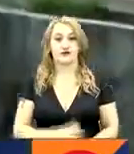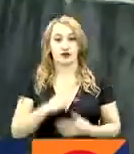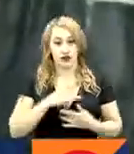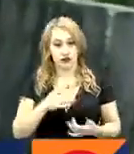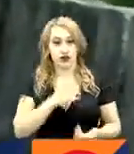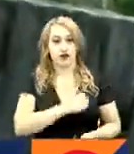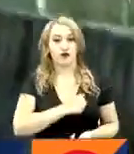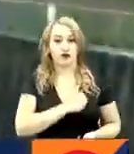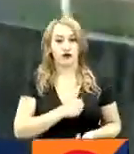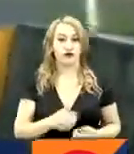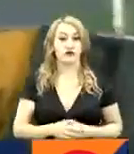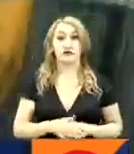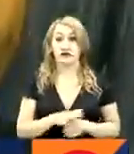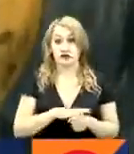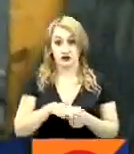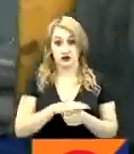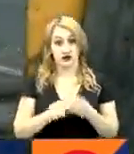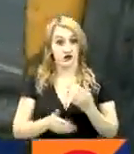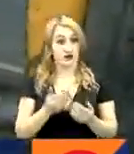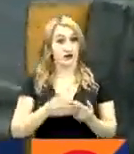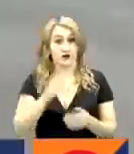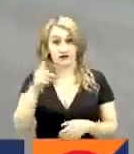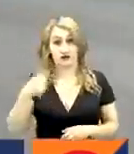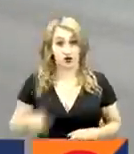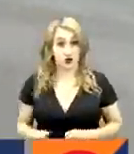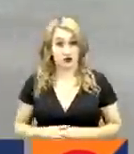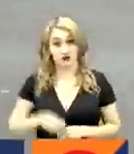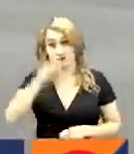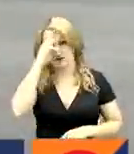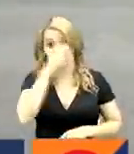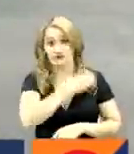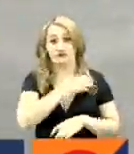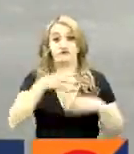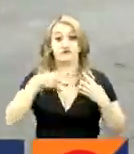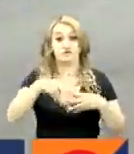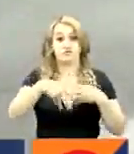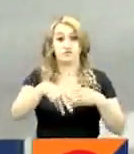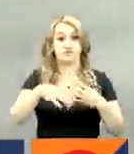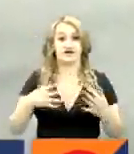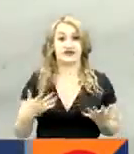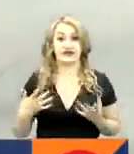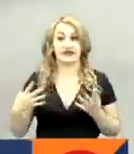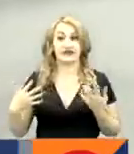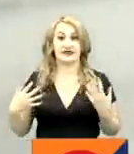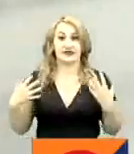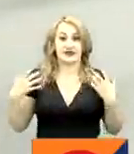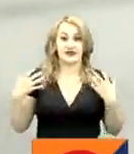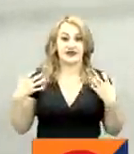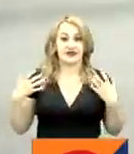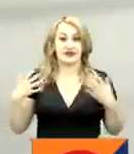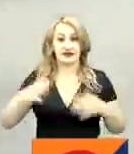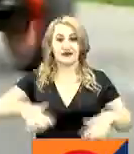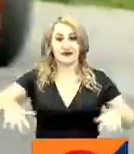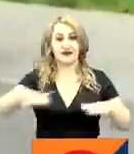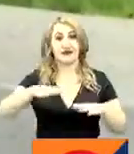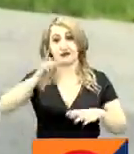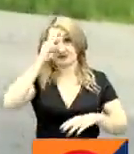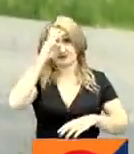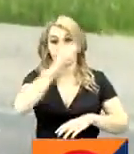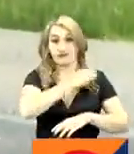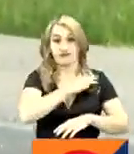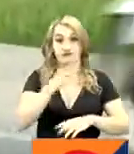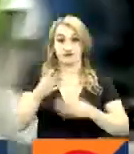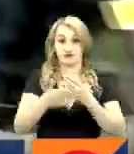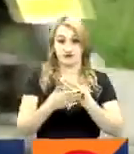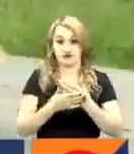la situación no es fácil la presencia del ejército y los manifestantes generan un ambiente de tensión los soldados nos indican por dónde